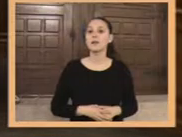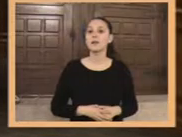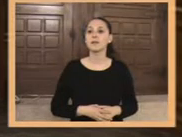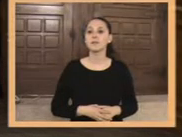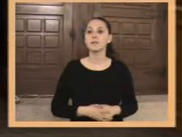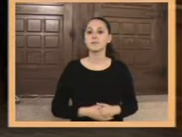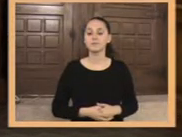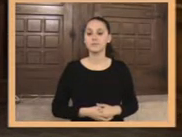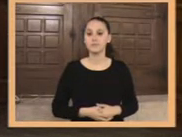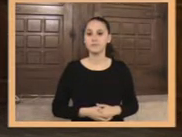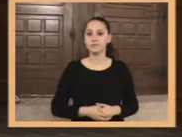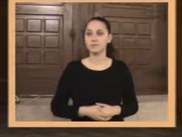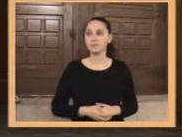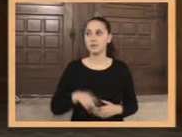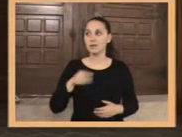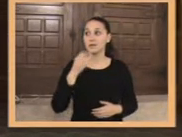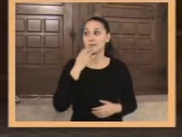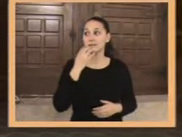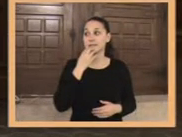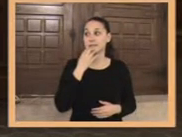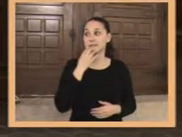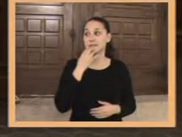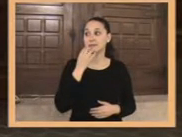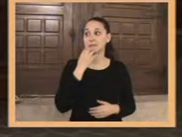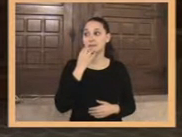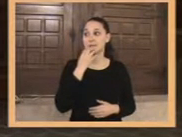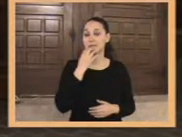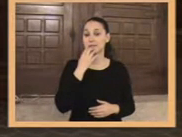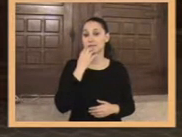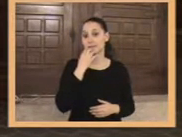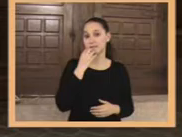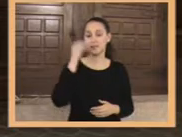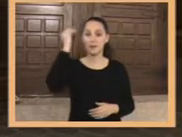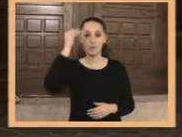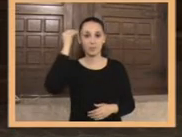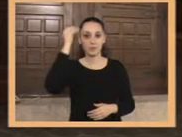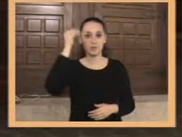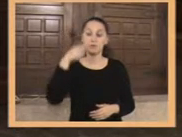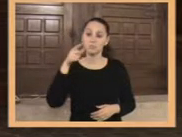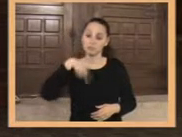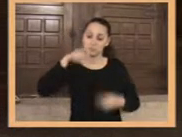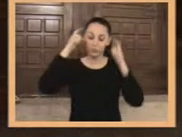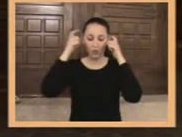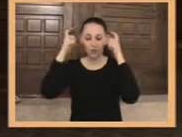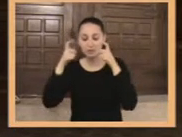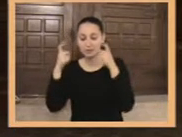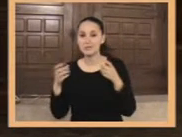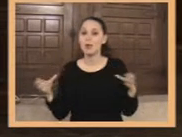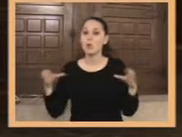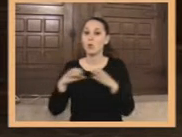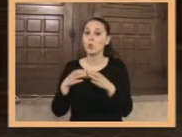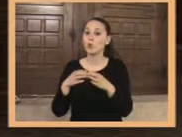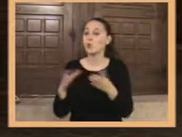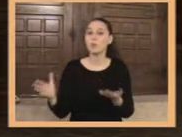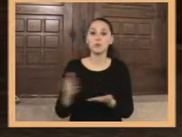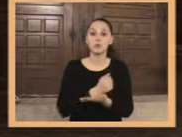si les parece, habida cuenta de que en esta no hemos tenido la misma suerte, aunque lo hemos intentado, que hubiese consenso por parte de todos los grupos políticos, pero va a